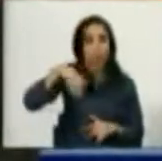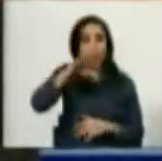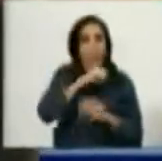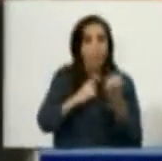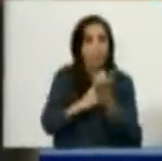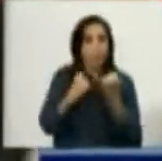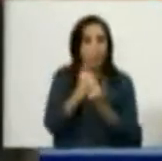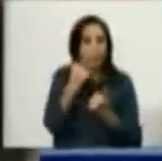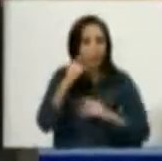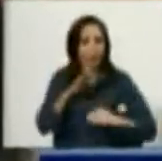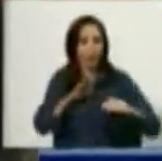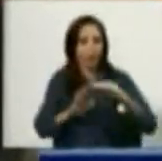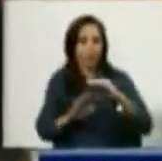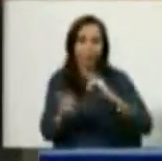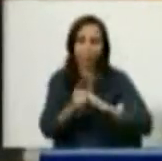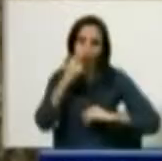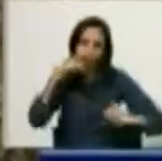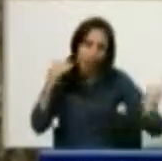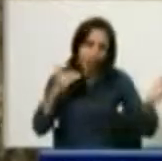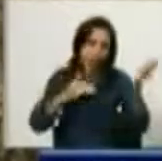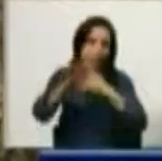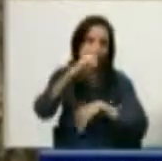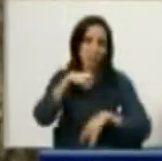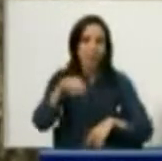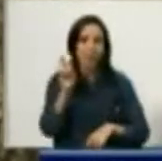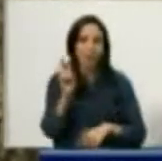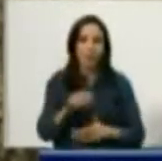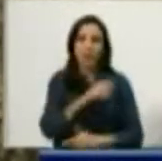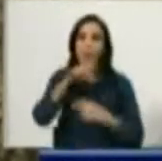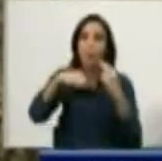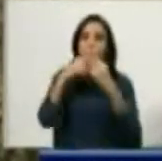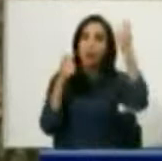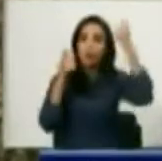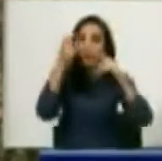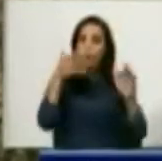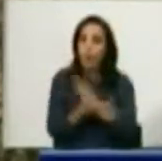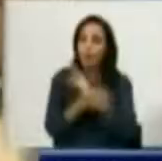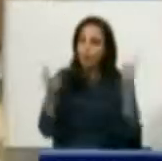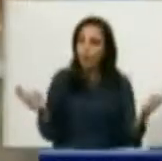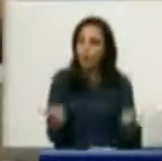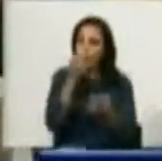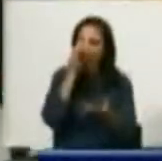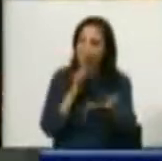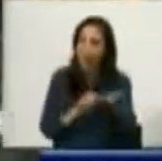no agarre freno palante por Venezuela numeral chavismo es